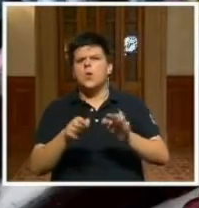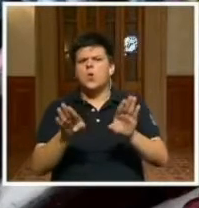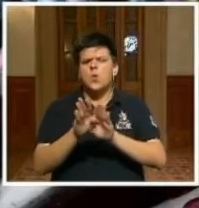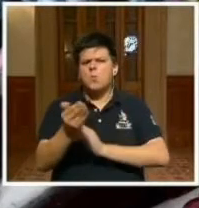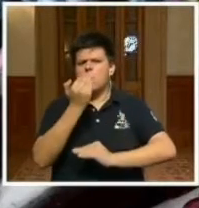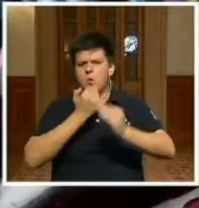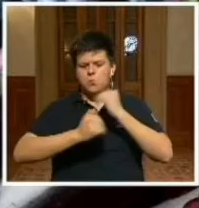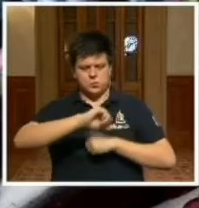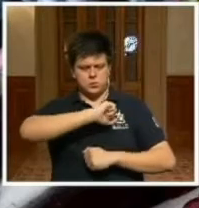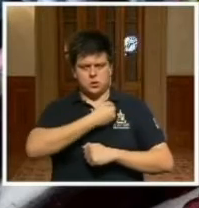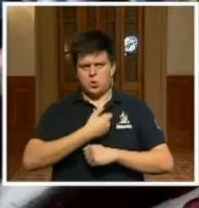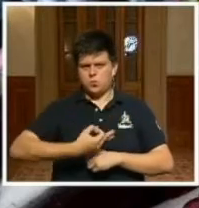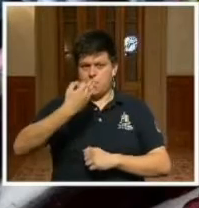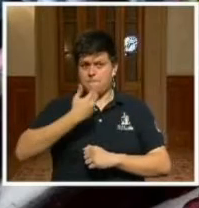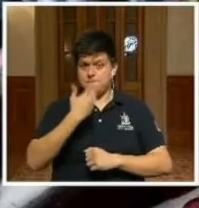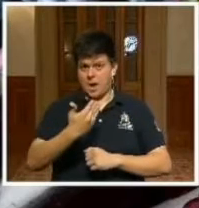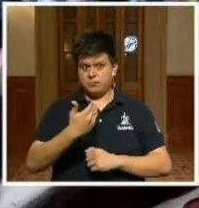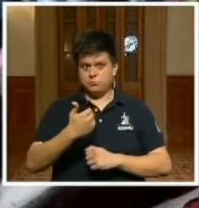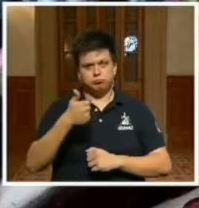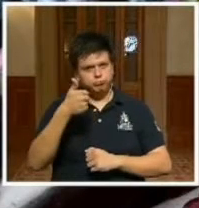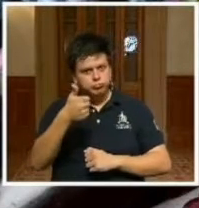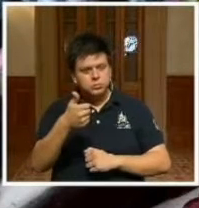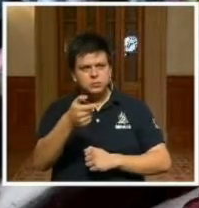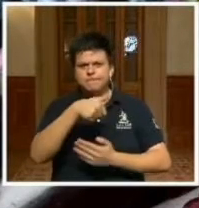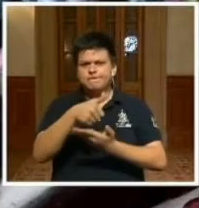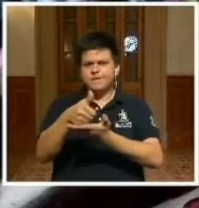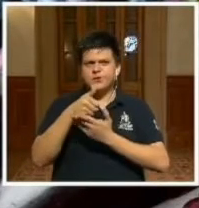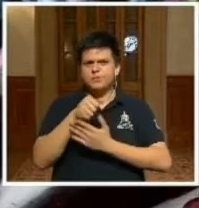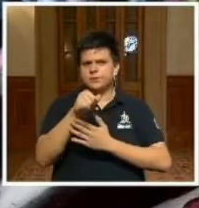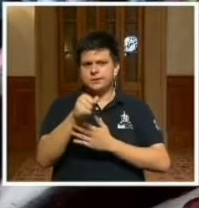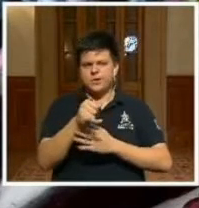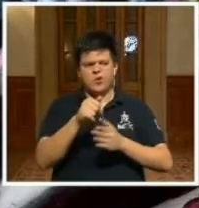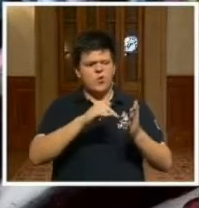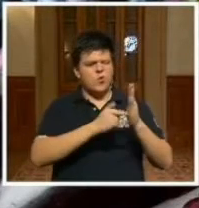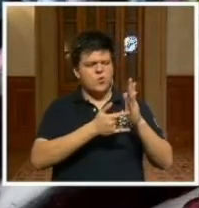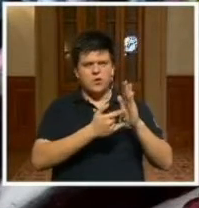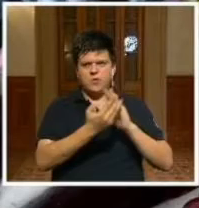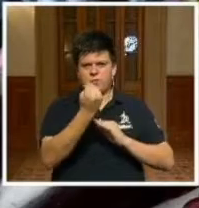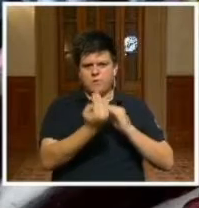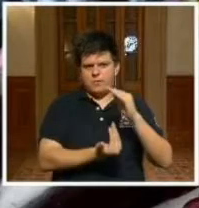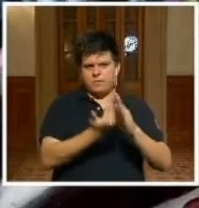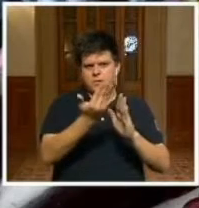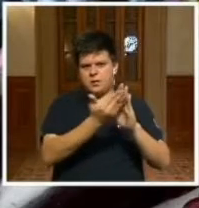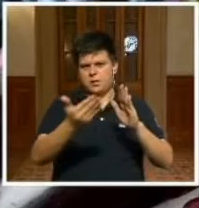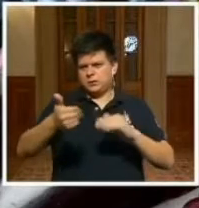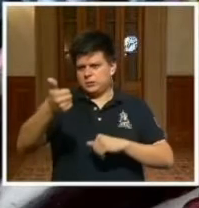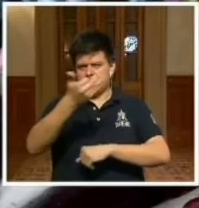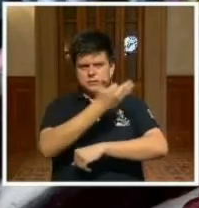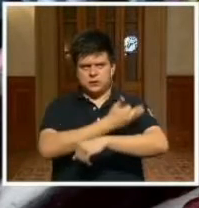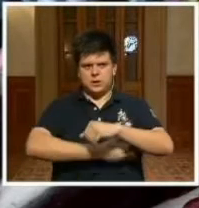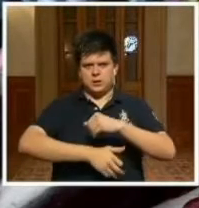saludable. Entonces ellas nos van a estar ayudando, va a ser de 9 de la mañana a 6 de la tarde,